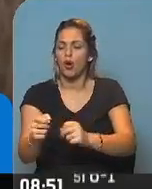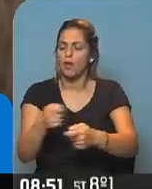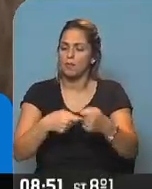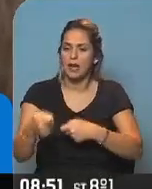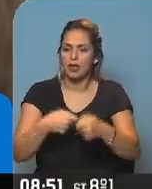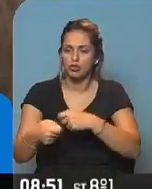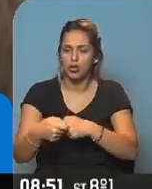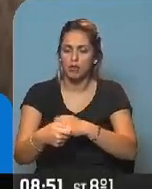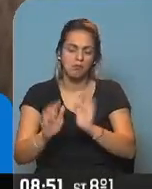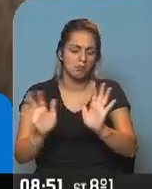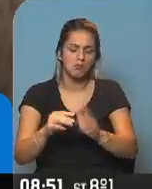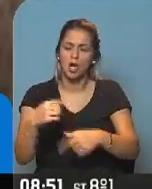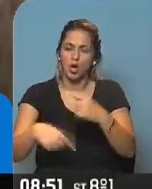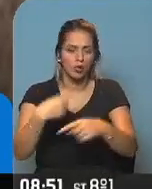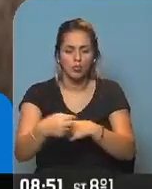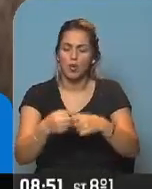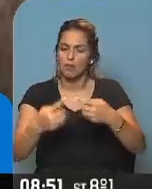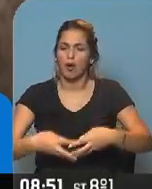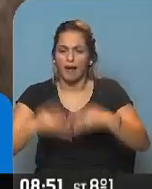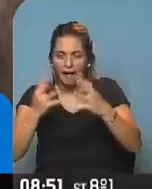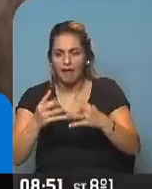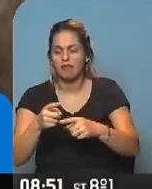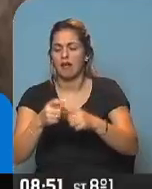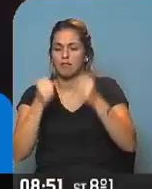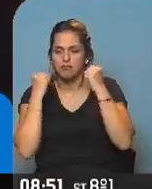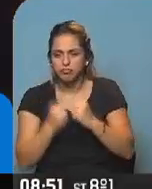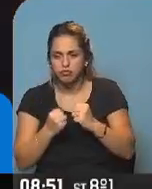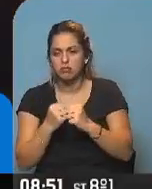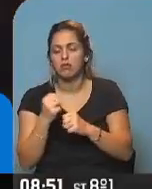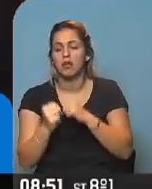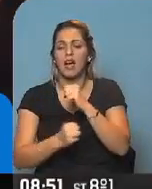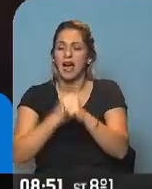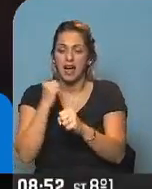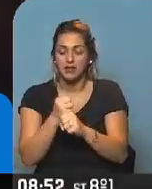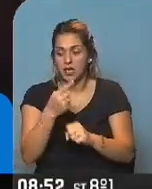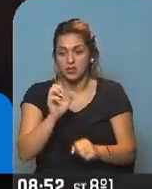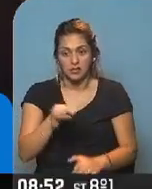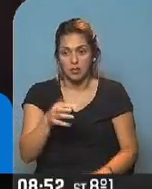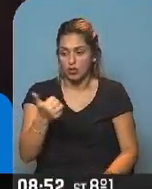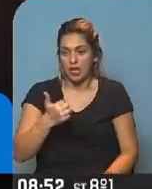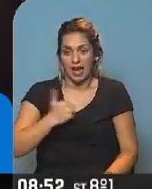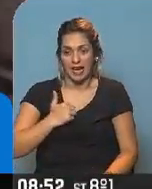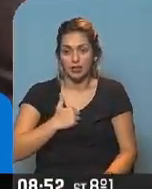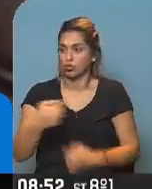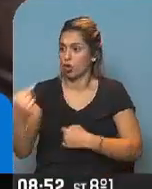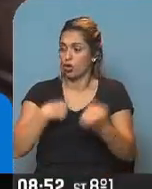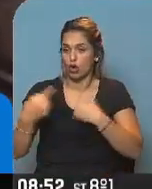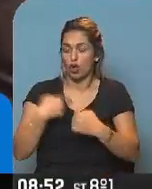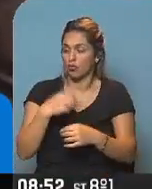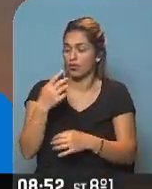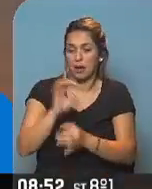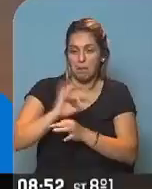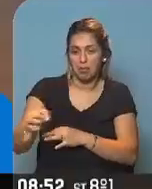decidieron seguir adelante con la guerra con la resistencia teniendo el ejército enemigo a 400